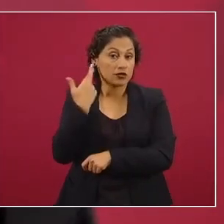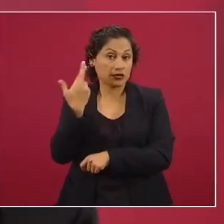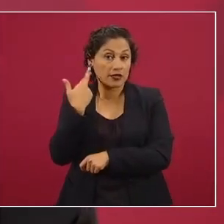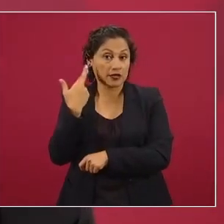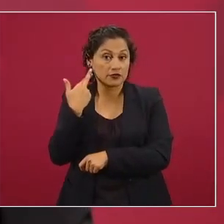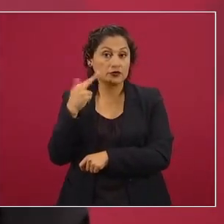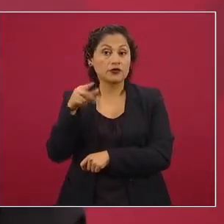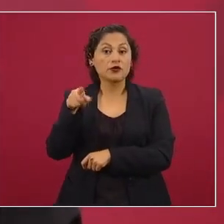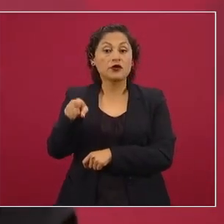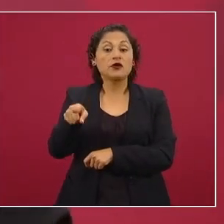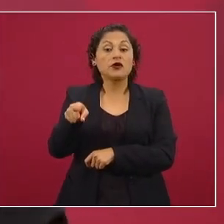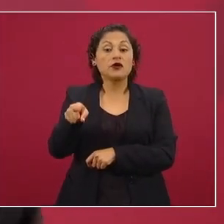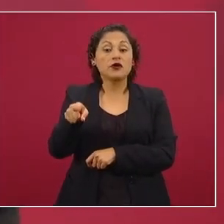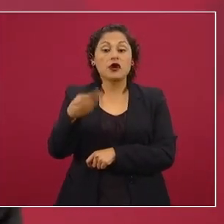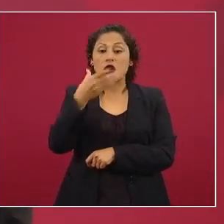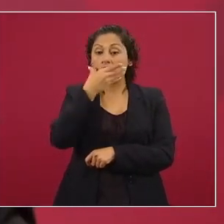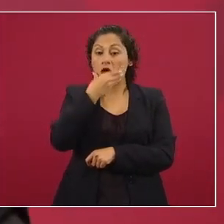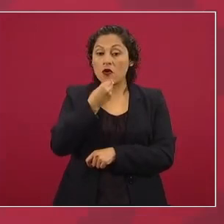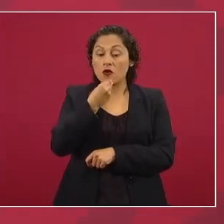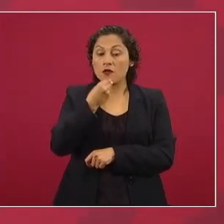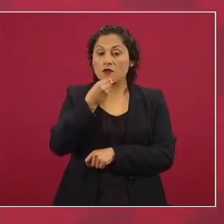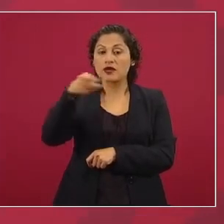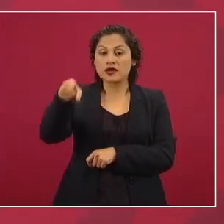decía: oiga,